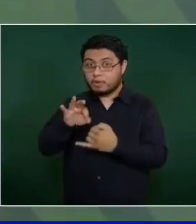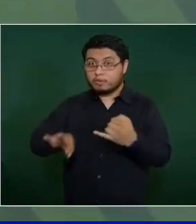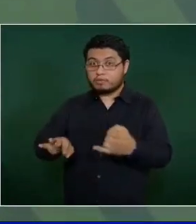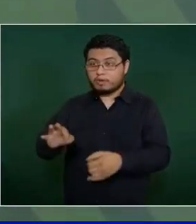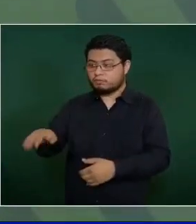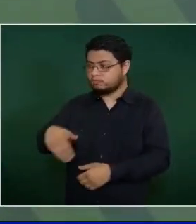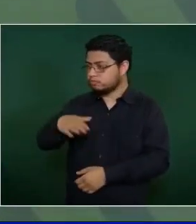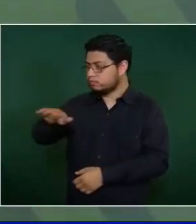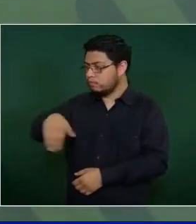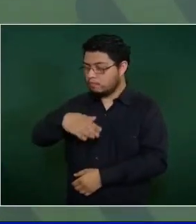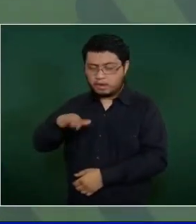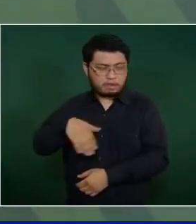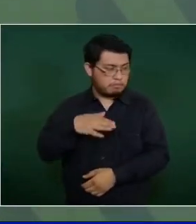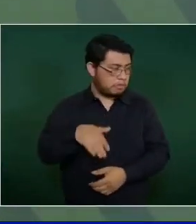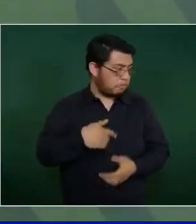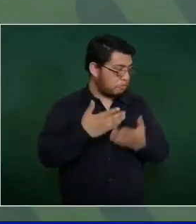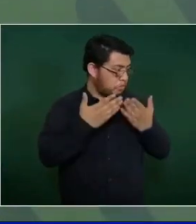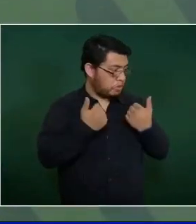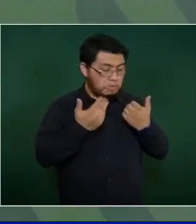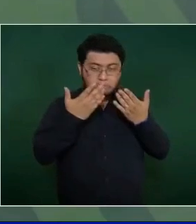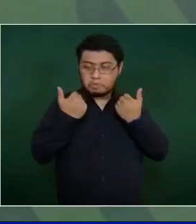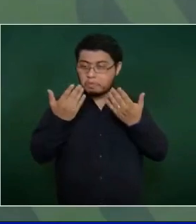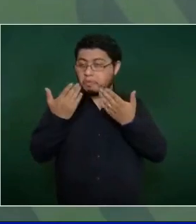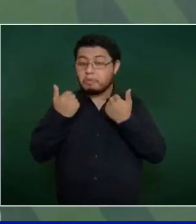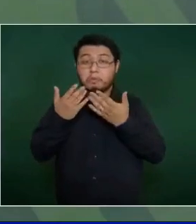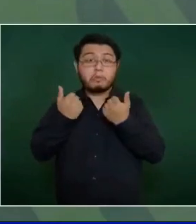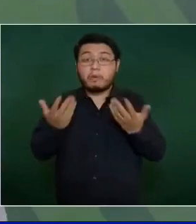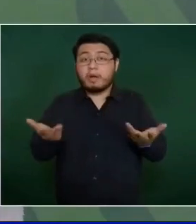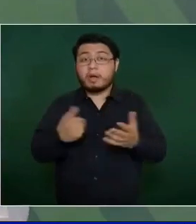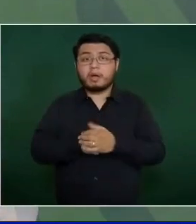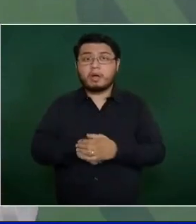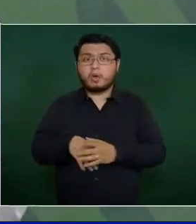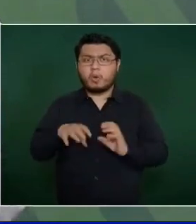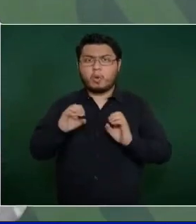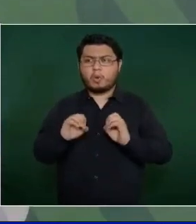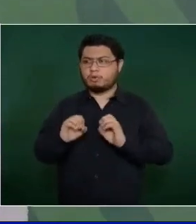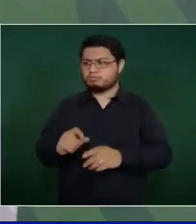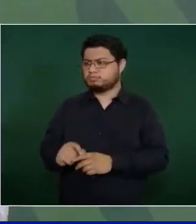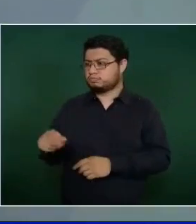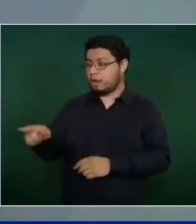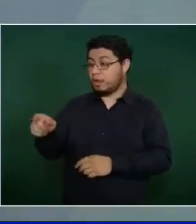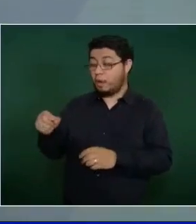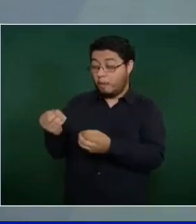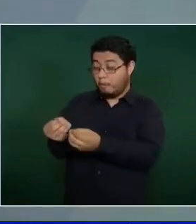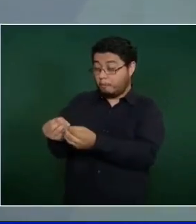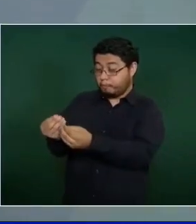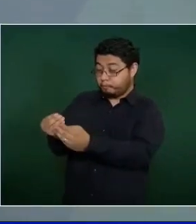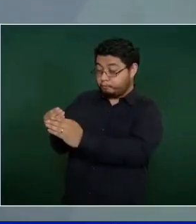boletas o son menos que los que fueron a votar.